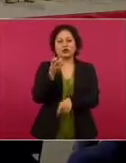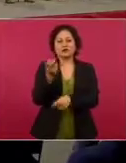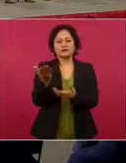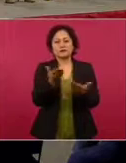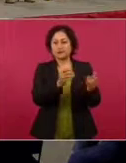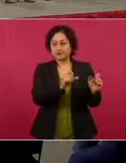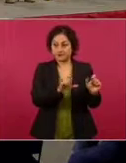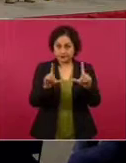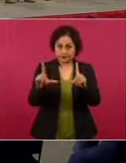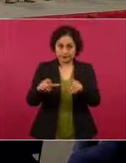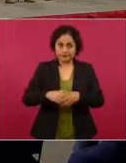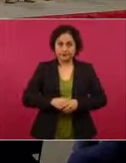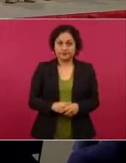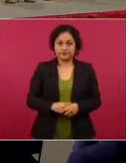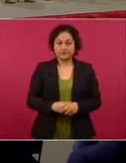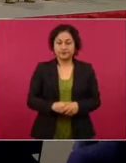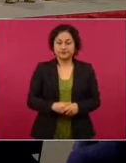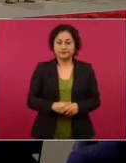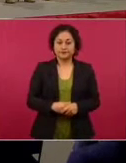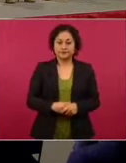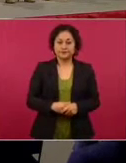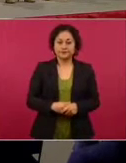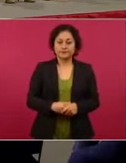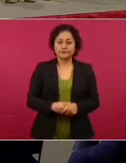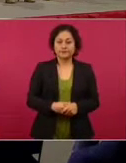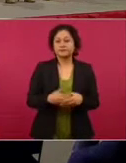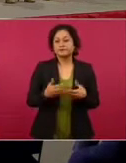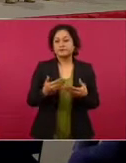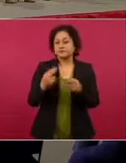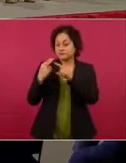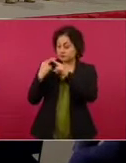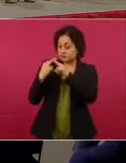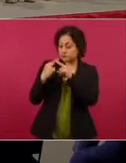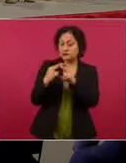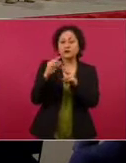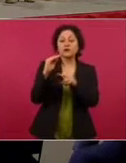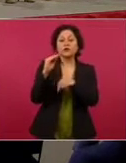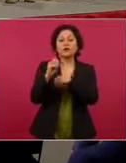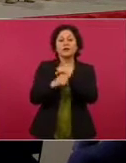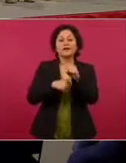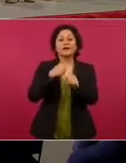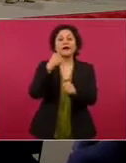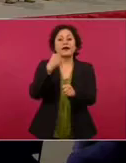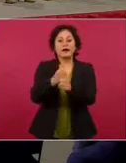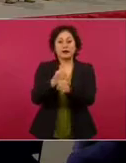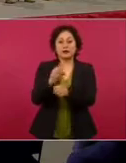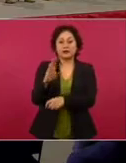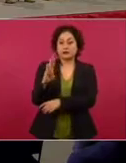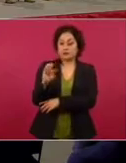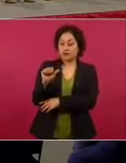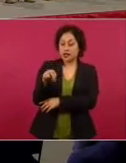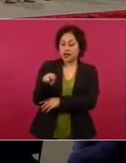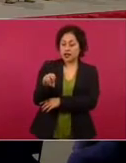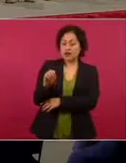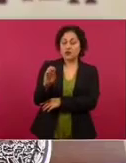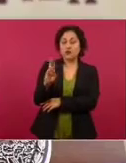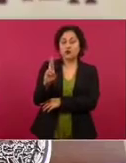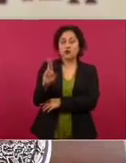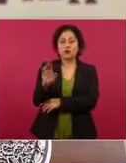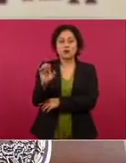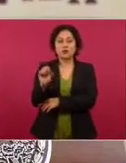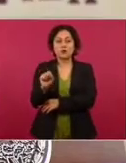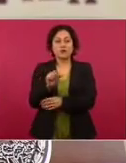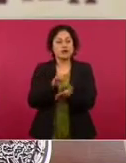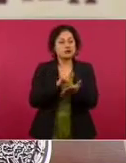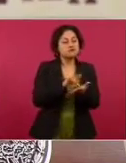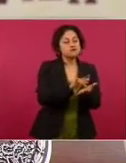Siguientes, por favor. Siguiente. Durante estos 90 años, Banobras ha sido parte de los sectores claves